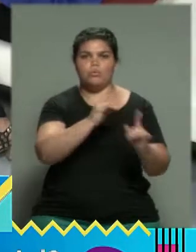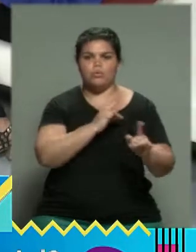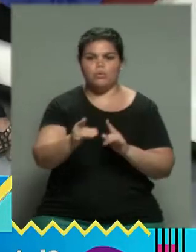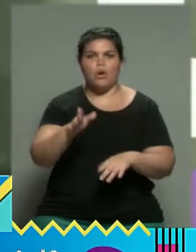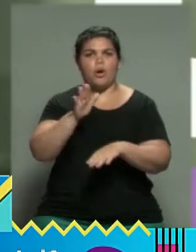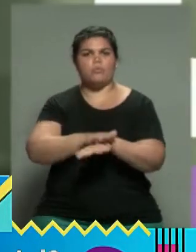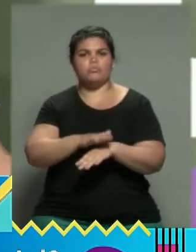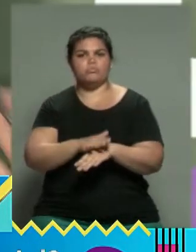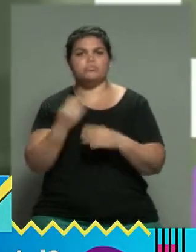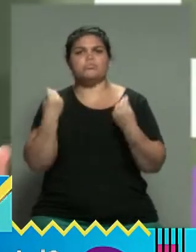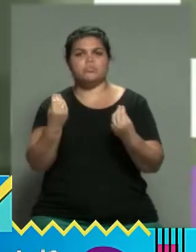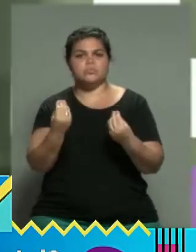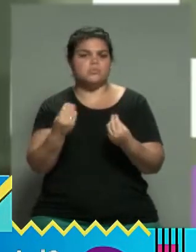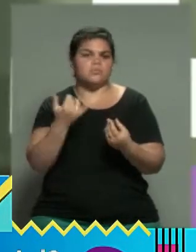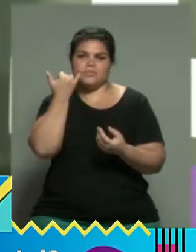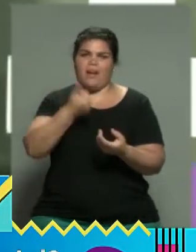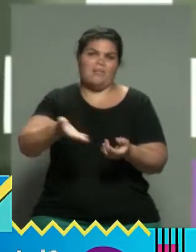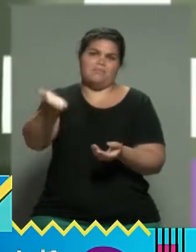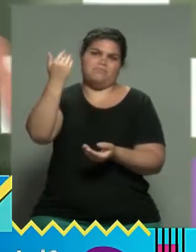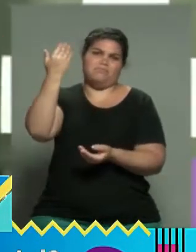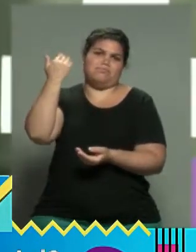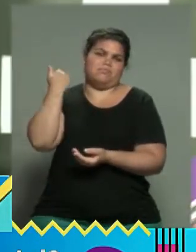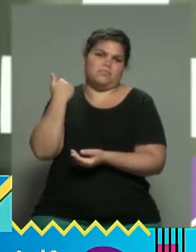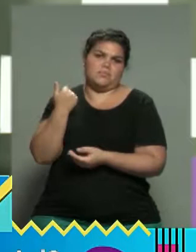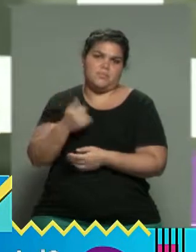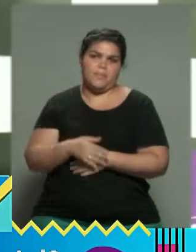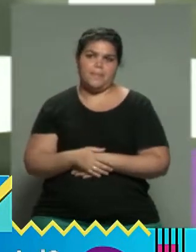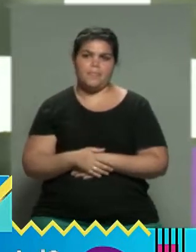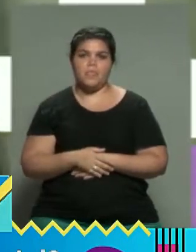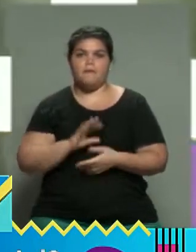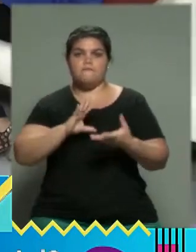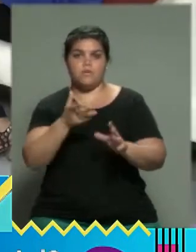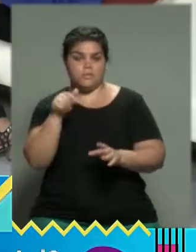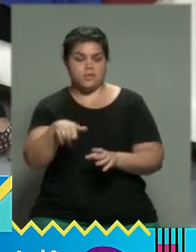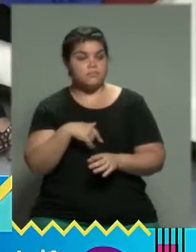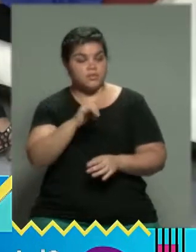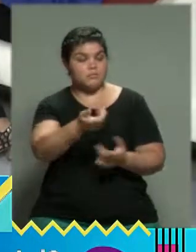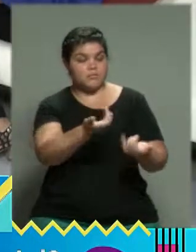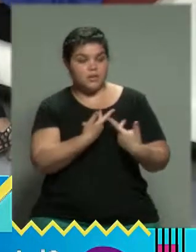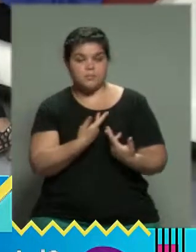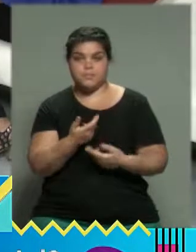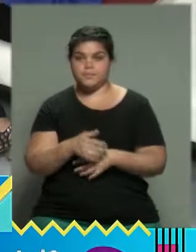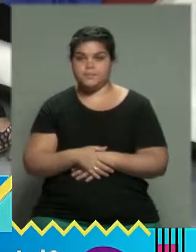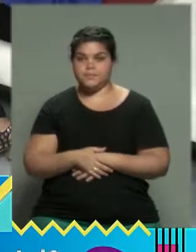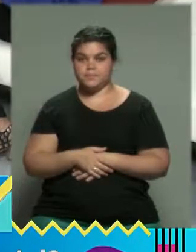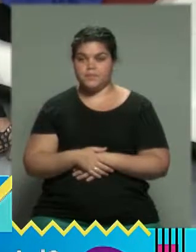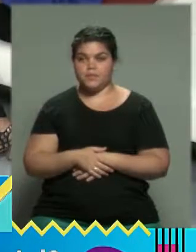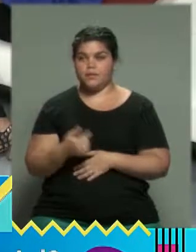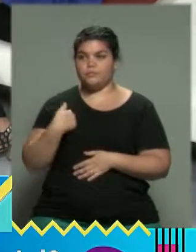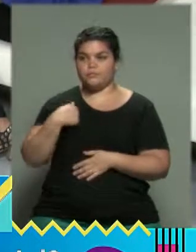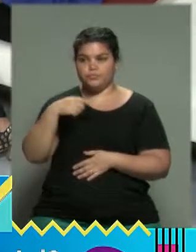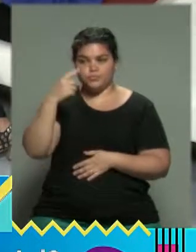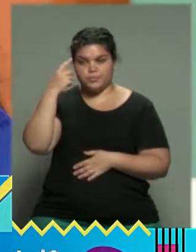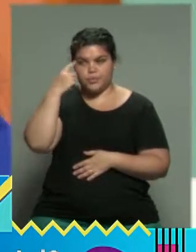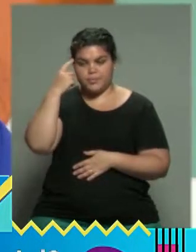ya es estructural. Bueno, ¿cómo se avanza sobre eso? Frente a esta introducción, Beatriz. Menos que yo creo que yo